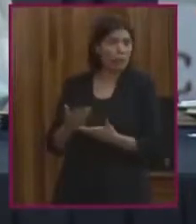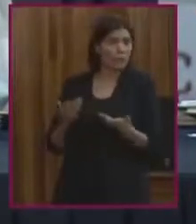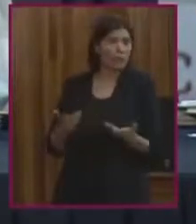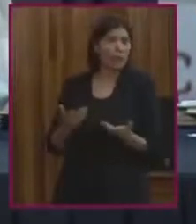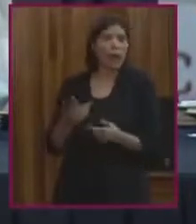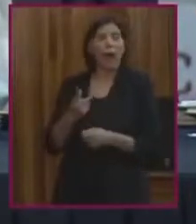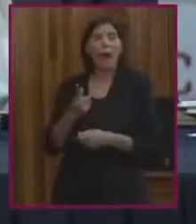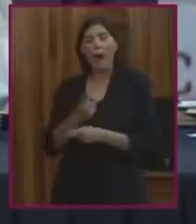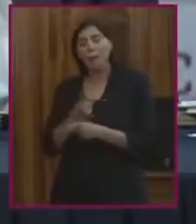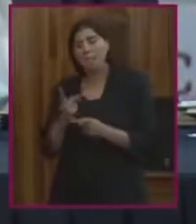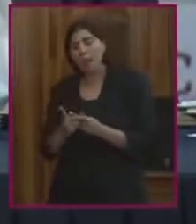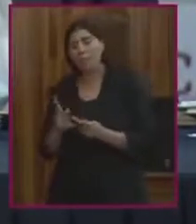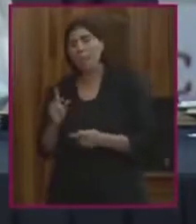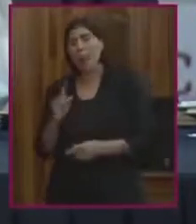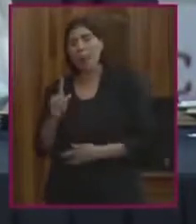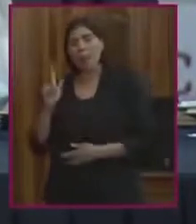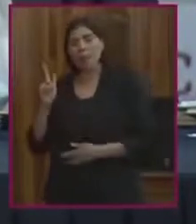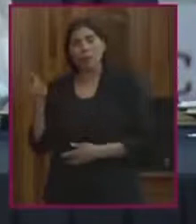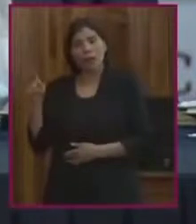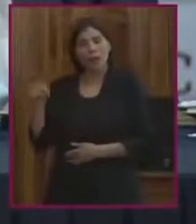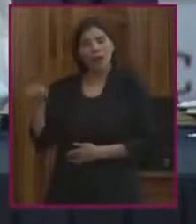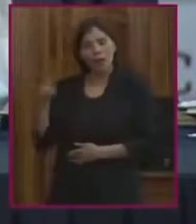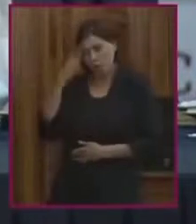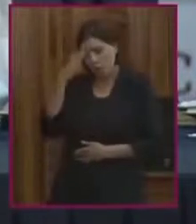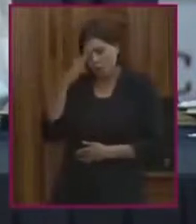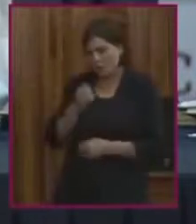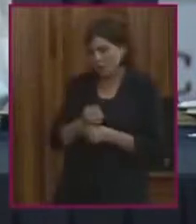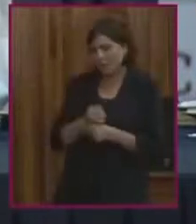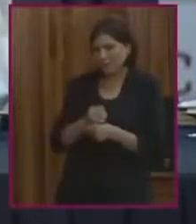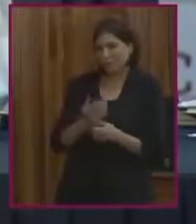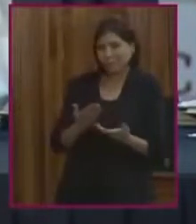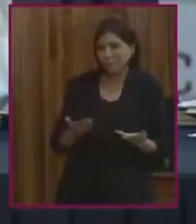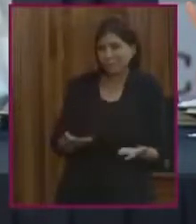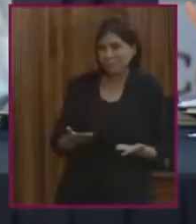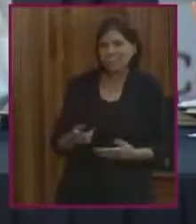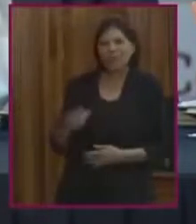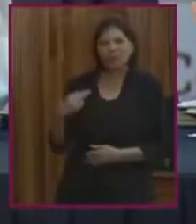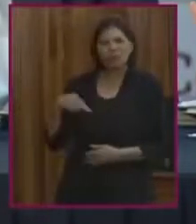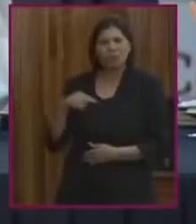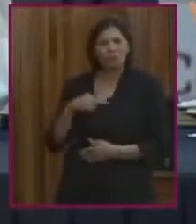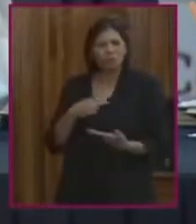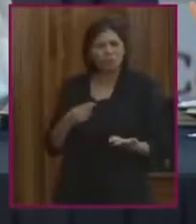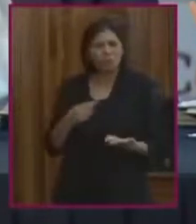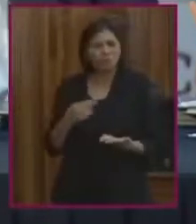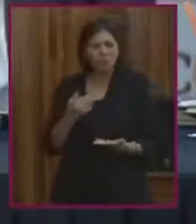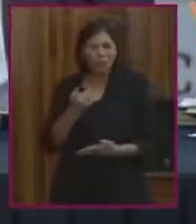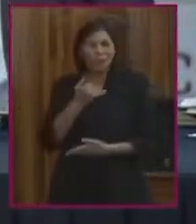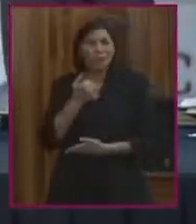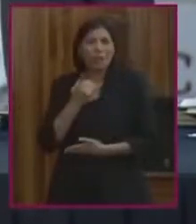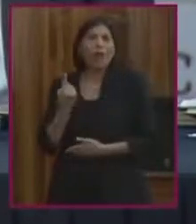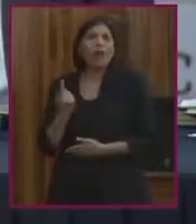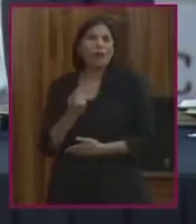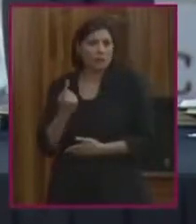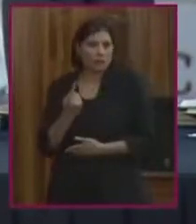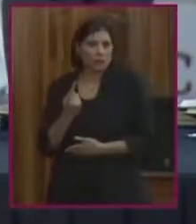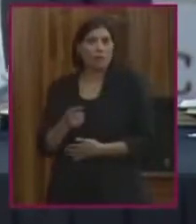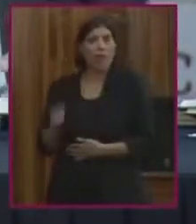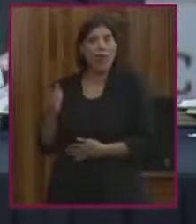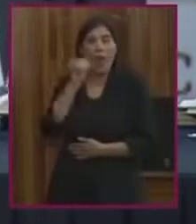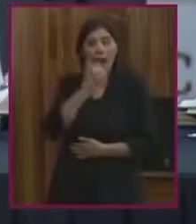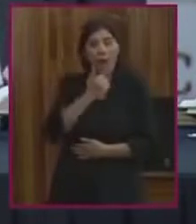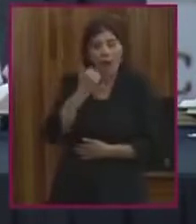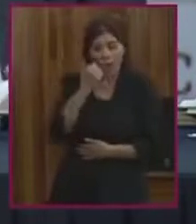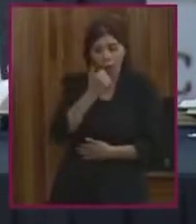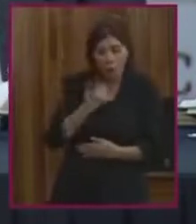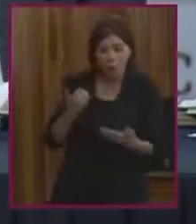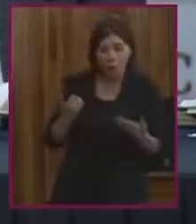Entonces, ¿qué estamos haciendo? ¿En qué estamos fallando, no? El alumno de licenciatura en educación primaria que va